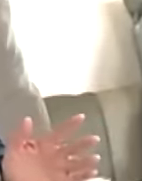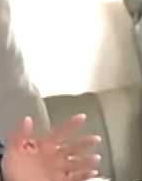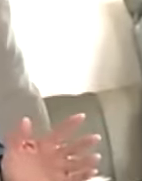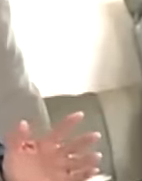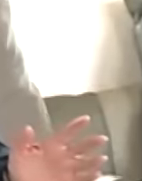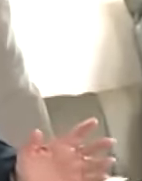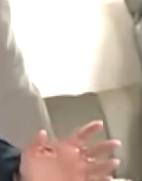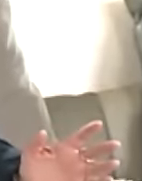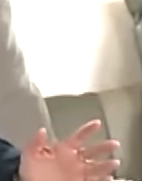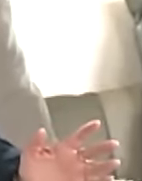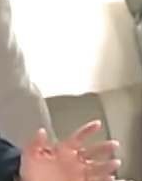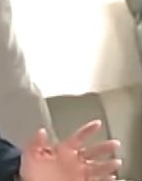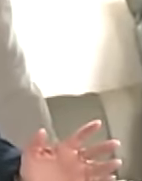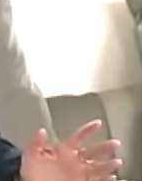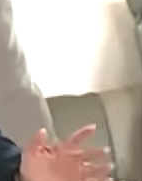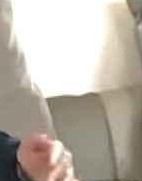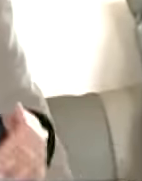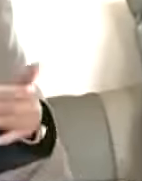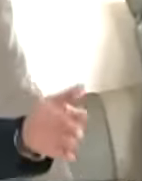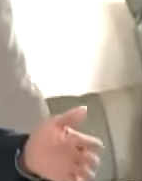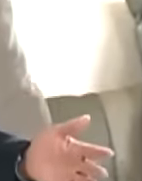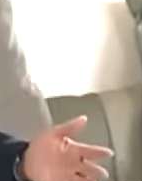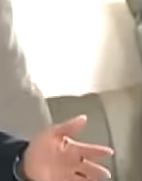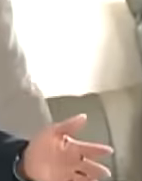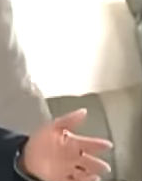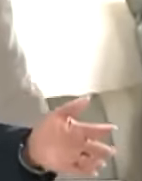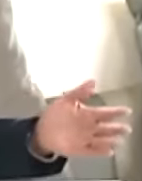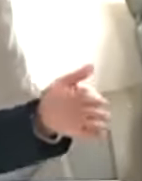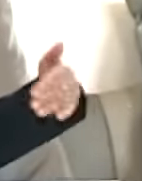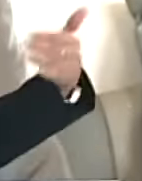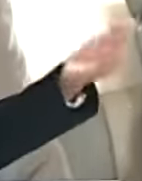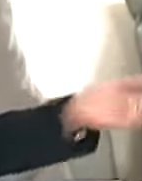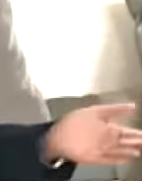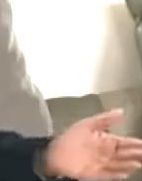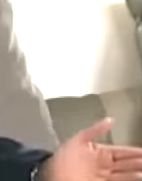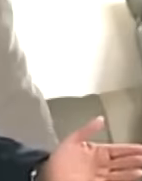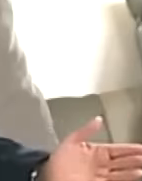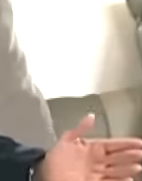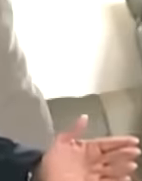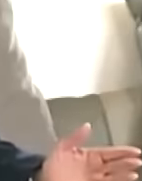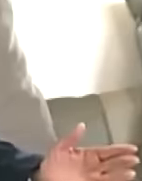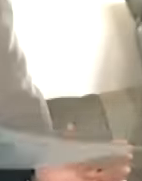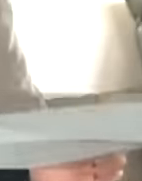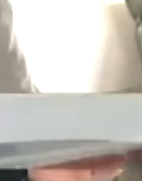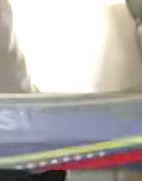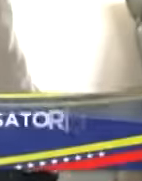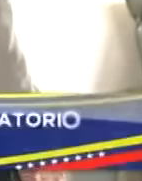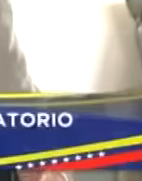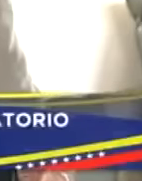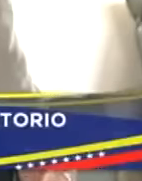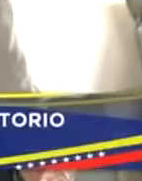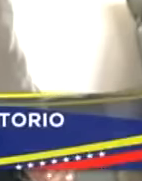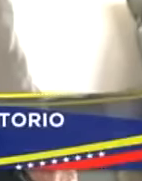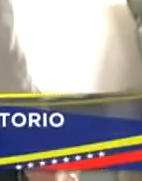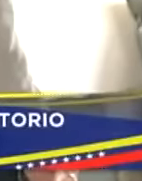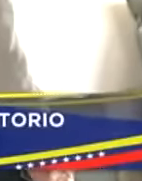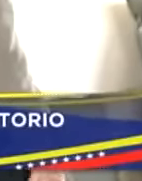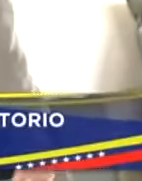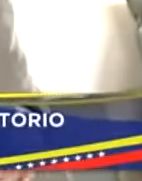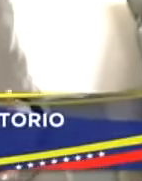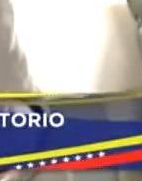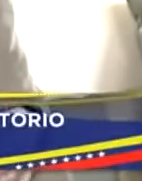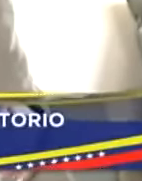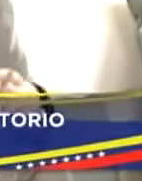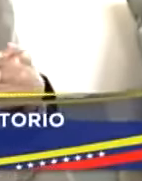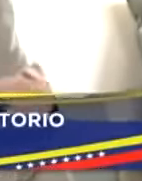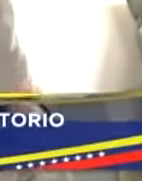petróleo y gas en nuestro país. Esto supone también porque el día de ayer salió una licencia modificando lo que